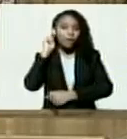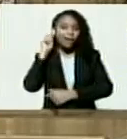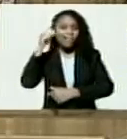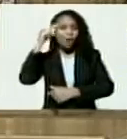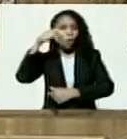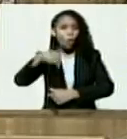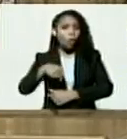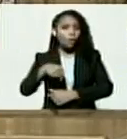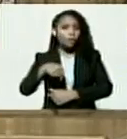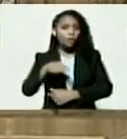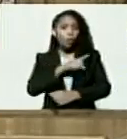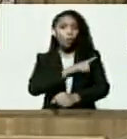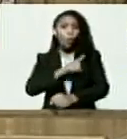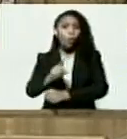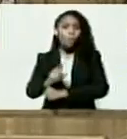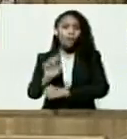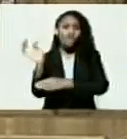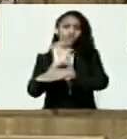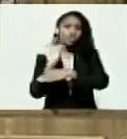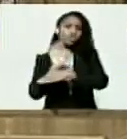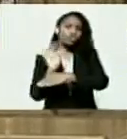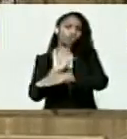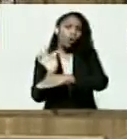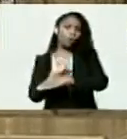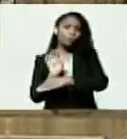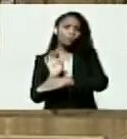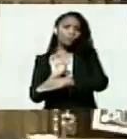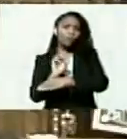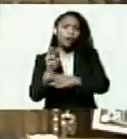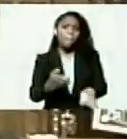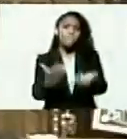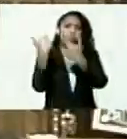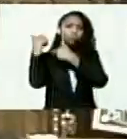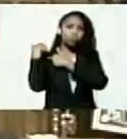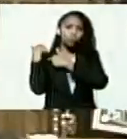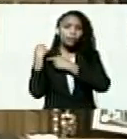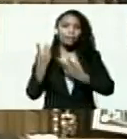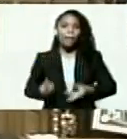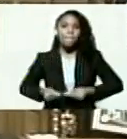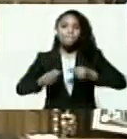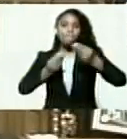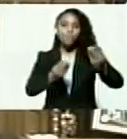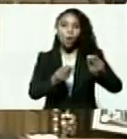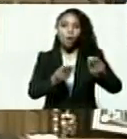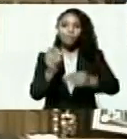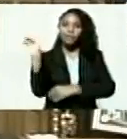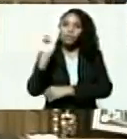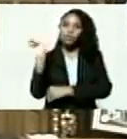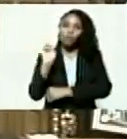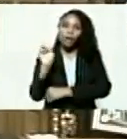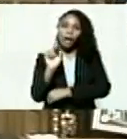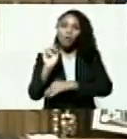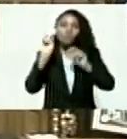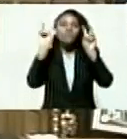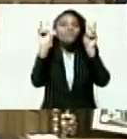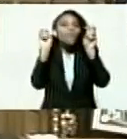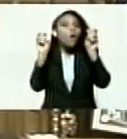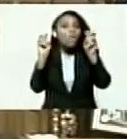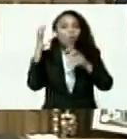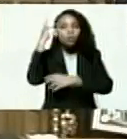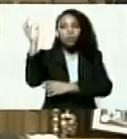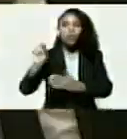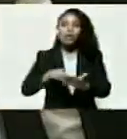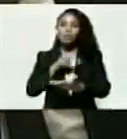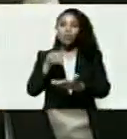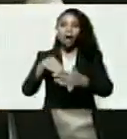hoy cumplen con sus funciones, cumplen con su responsabilidad de entregarle a los venezolanos un nuevo Consejo